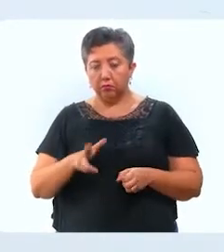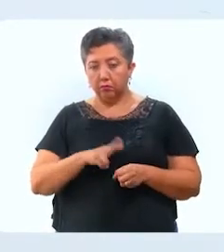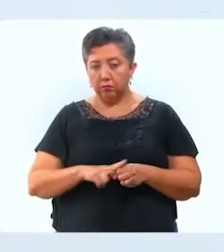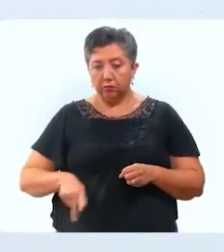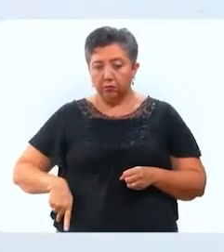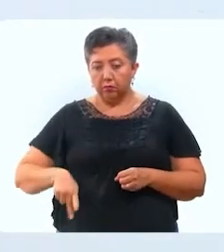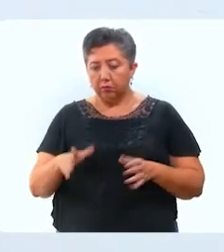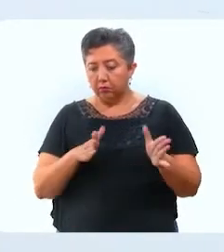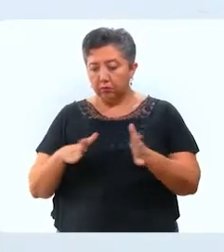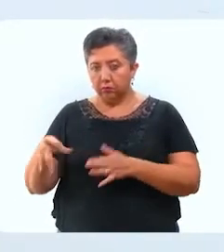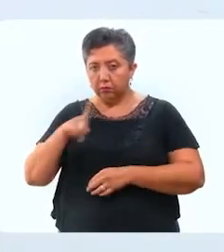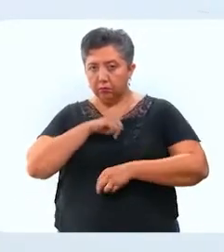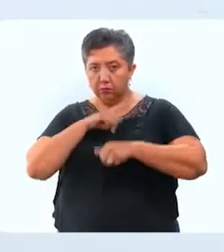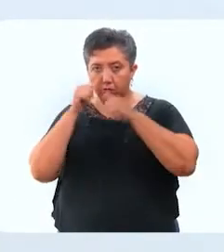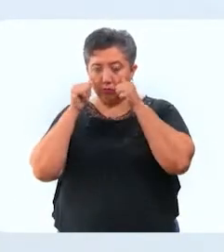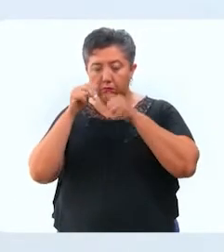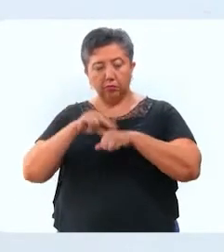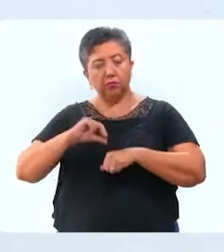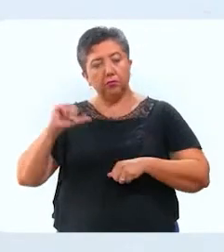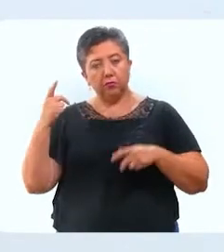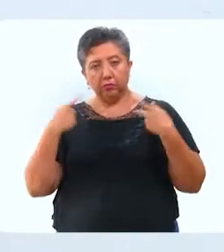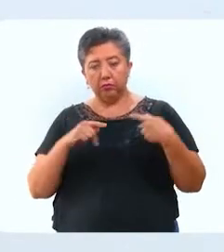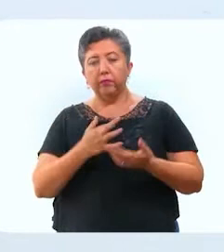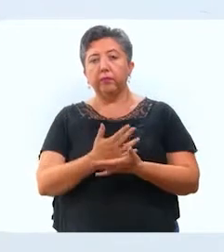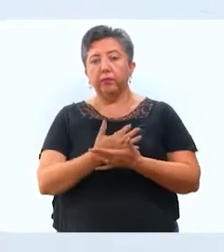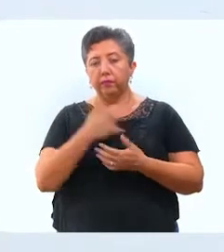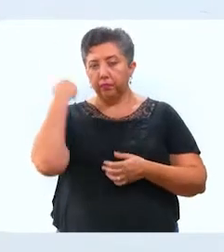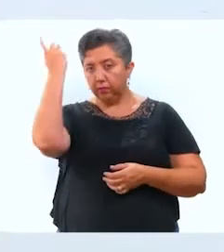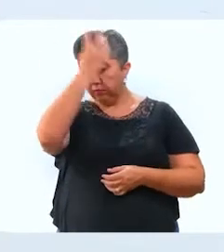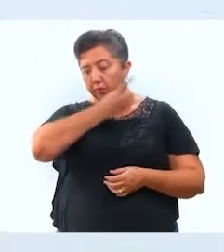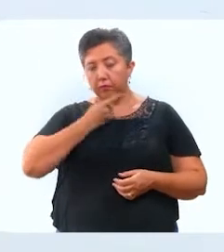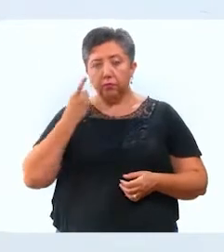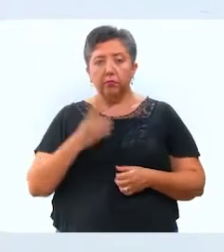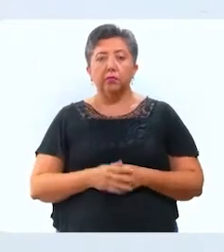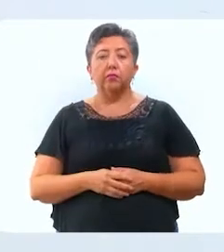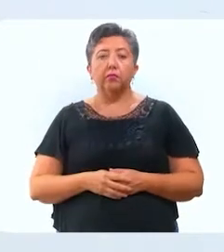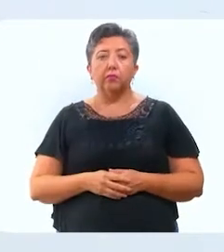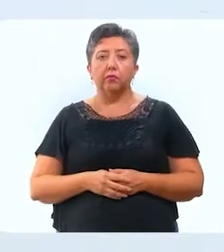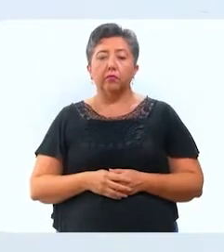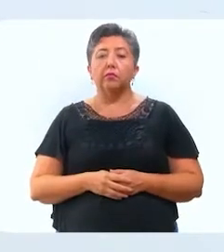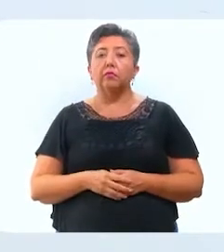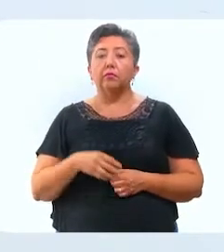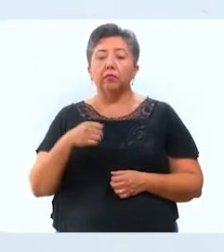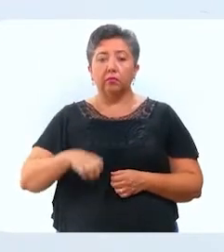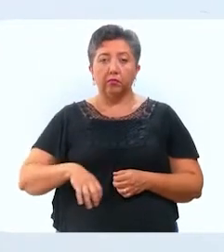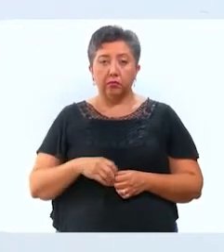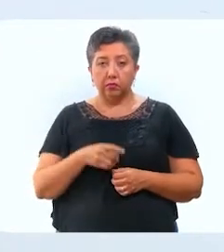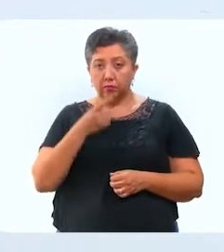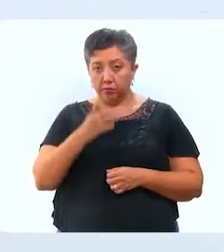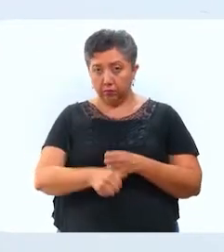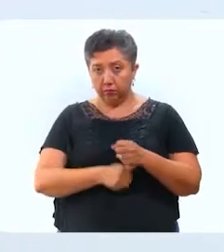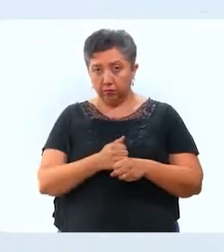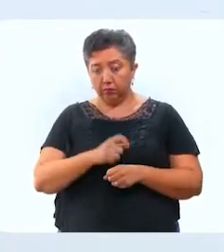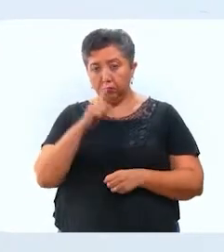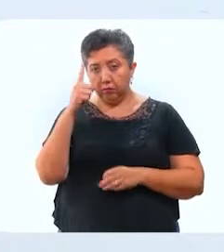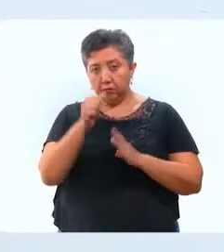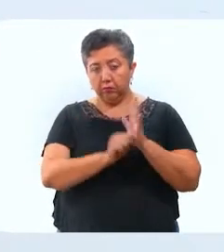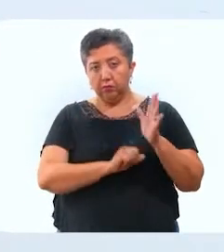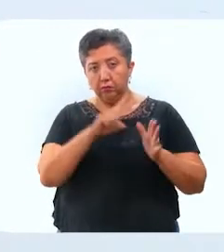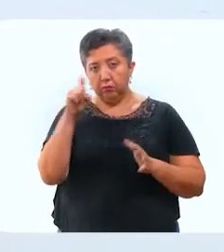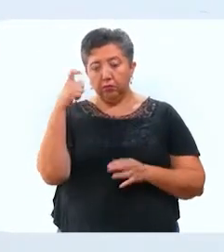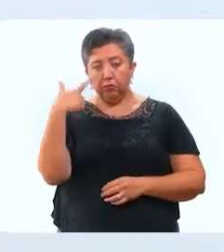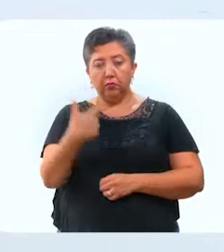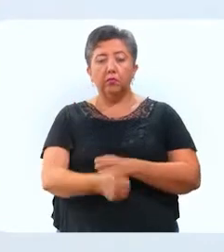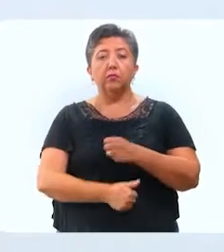hospitales públicos y en aislamiento total. Hay otros pacientes a la espera de diagnóstico. El rango de edad de los casos es de 1 mes